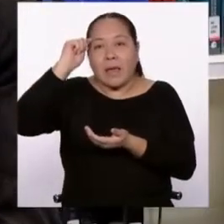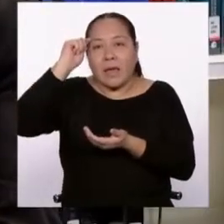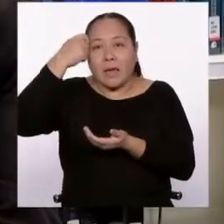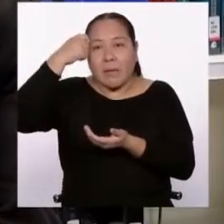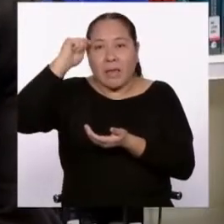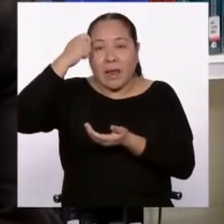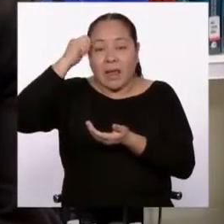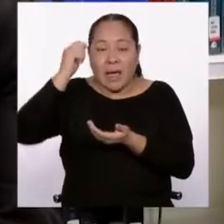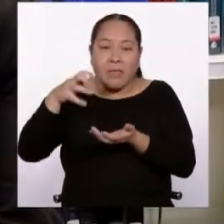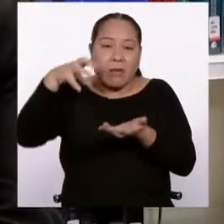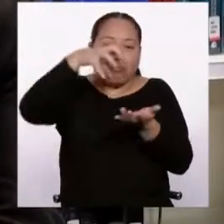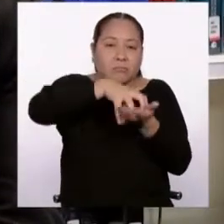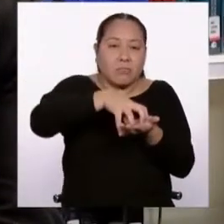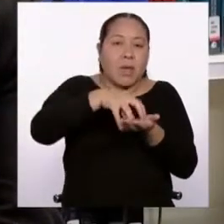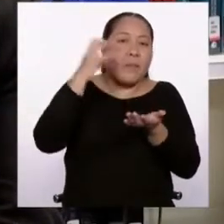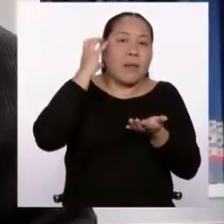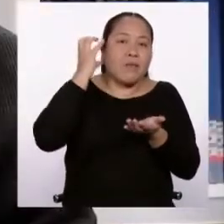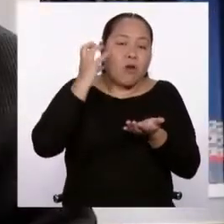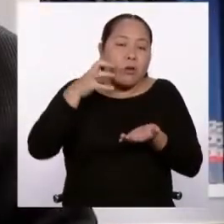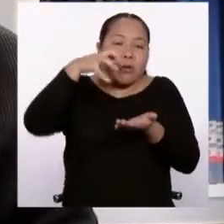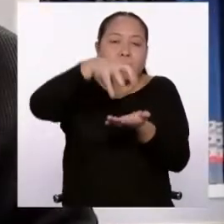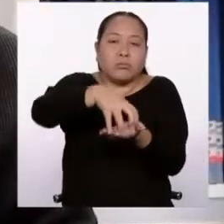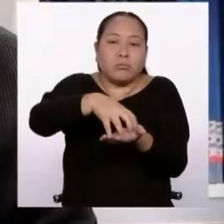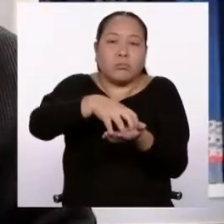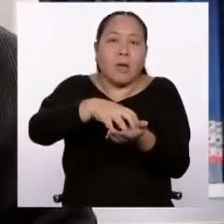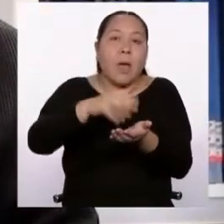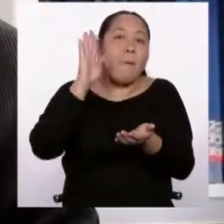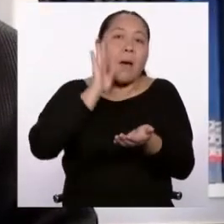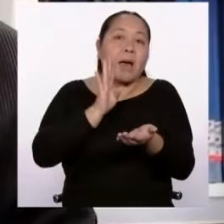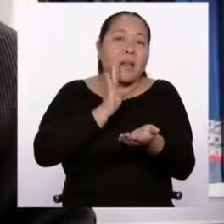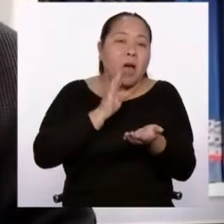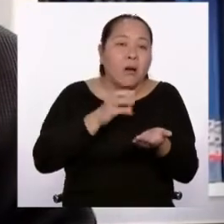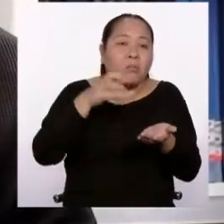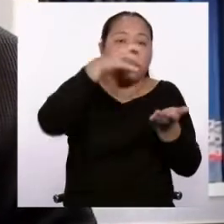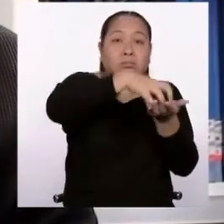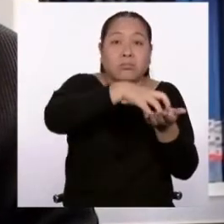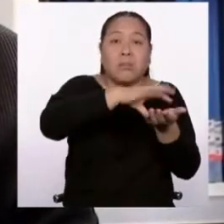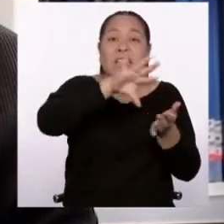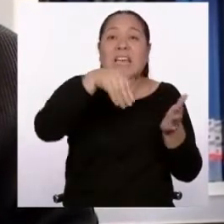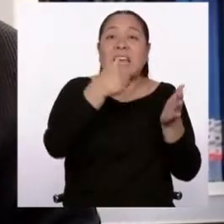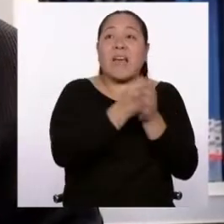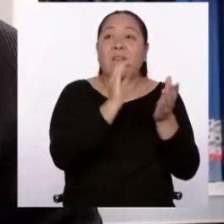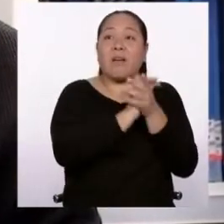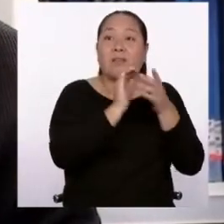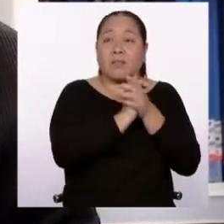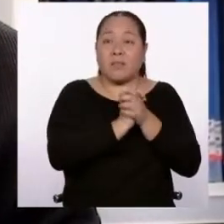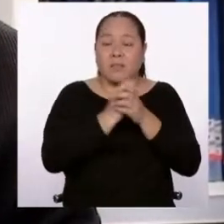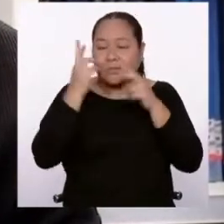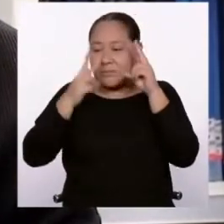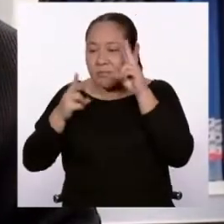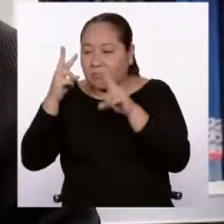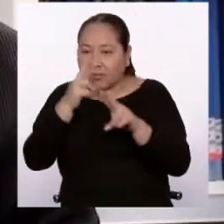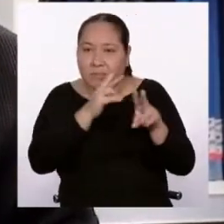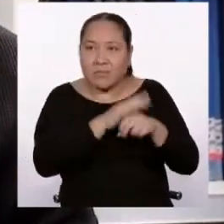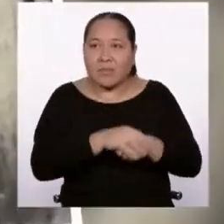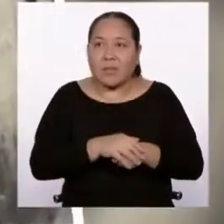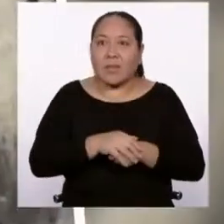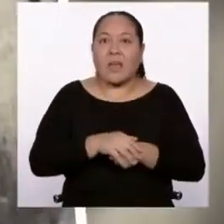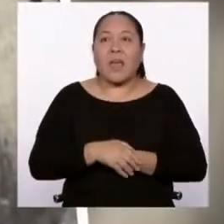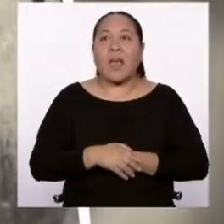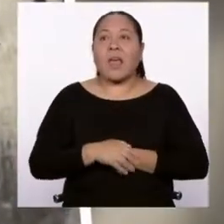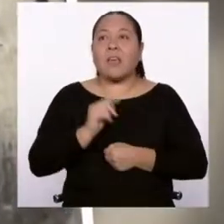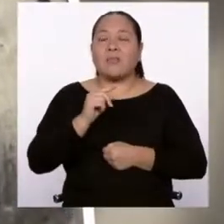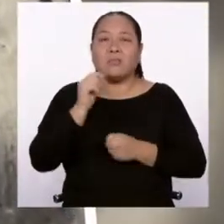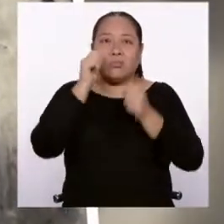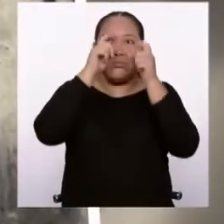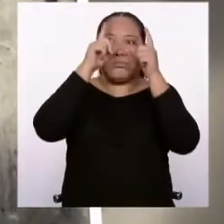Barranco, y que va a poner de moda los baños de mar, que fue un descubrimiento de los limeños, y